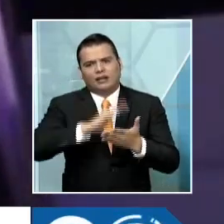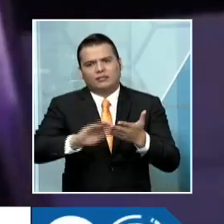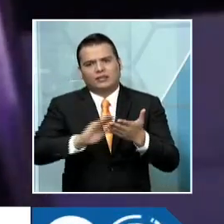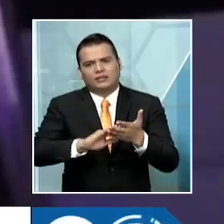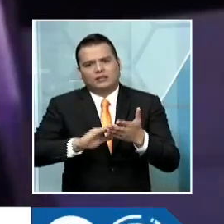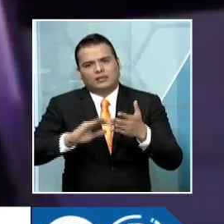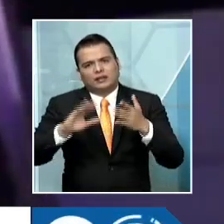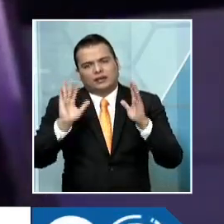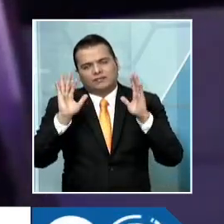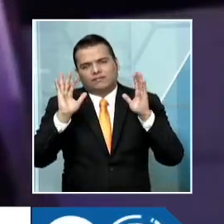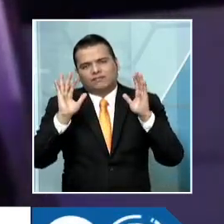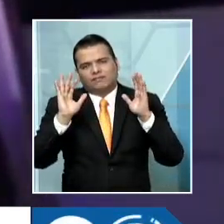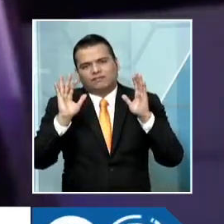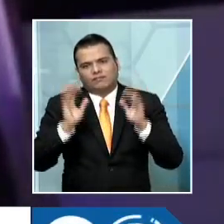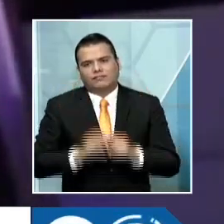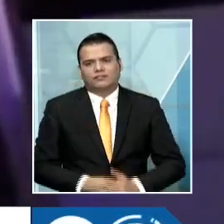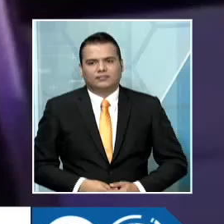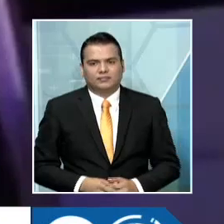enalteció y lo puso en el Olimpo de su rumba.